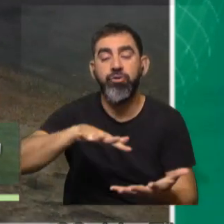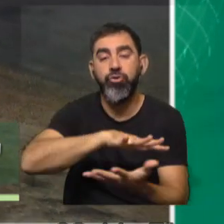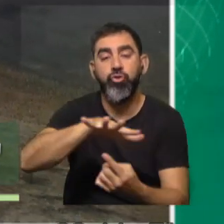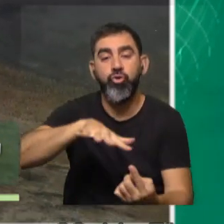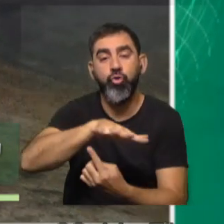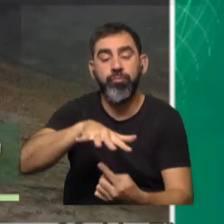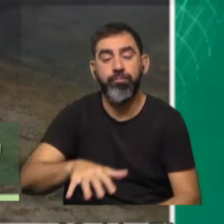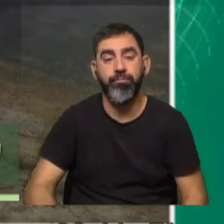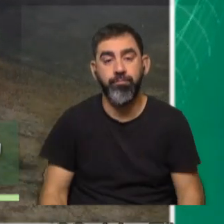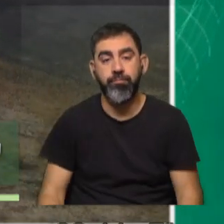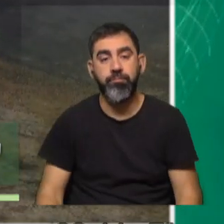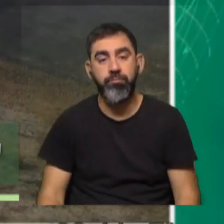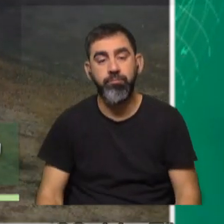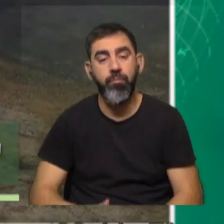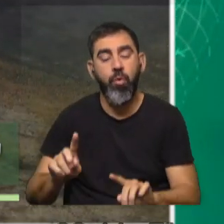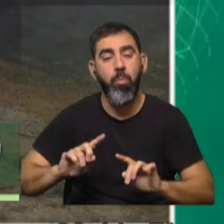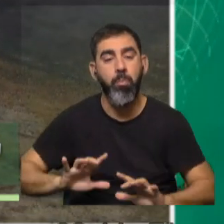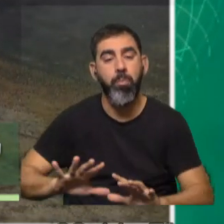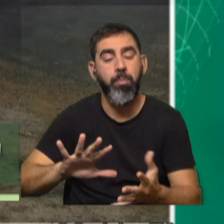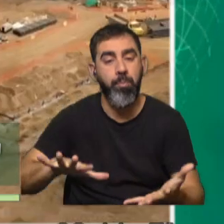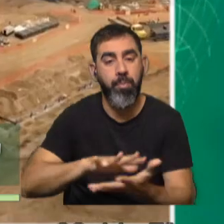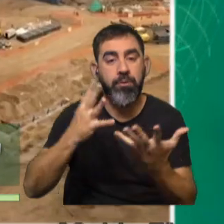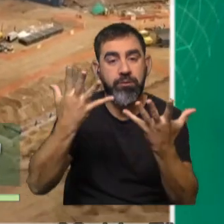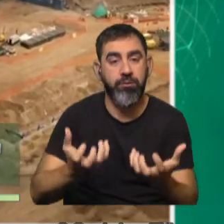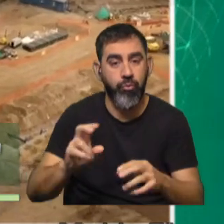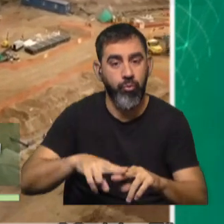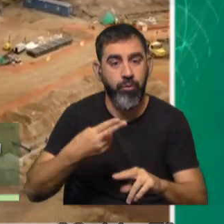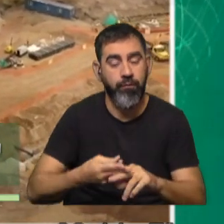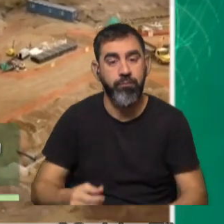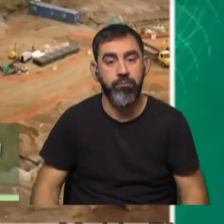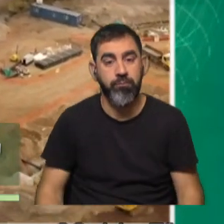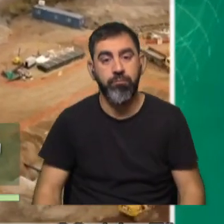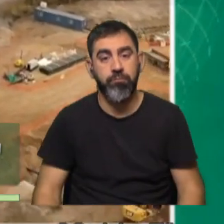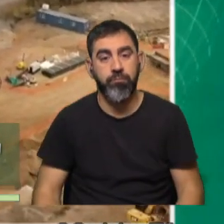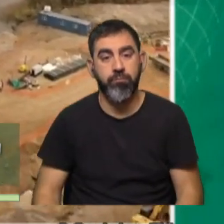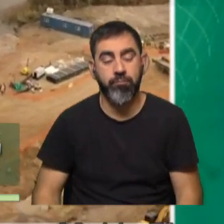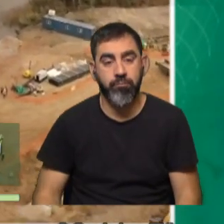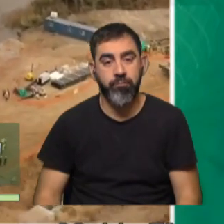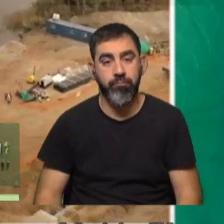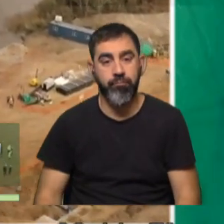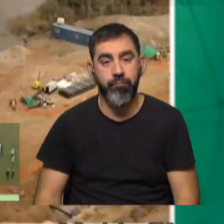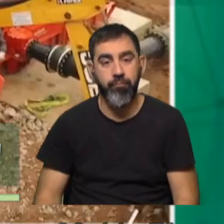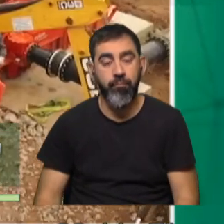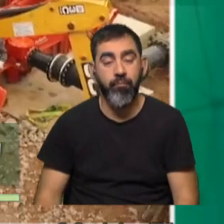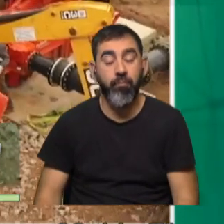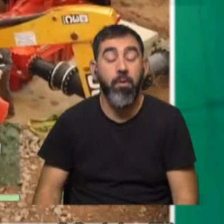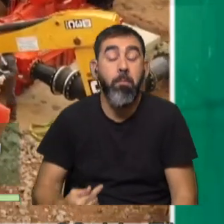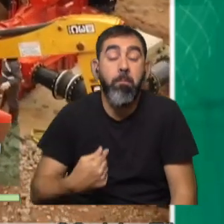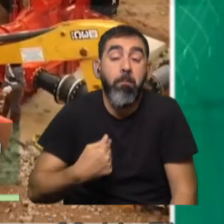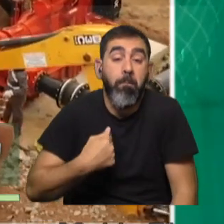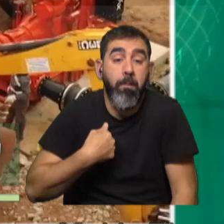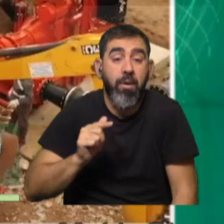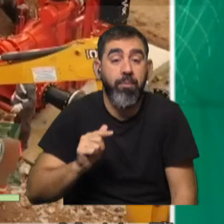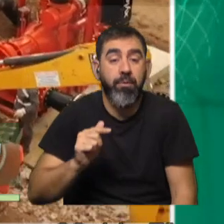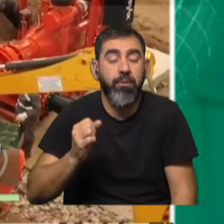no estamos preparados para una nueva situación de sequía como la que vivimos no bueno esto que te decía para mí es parte